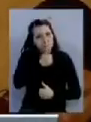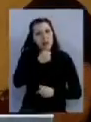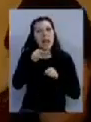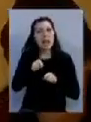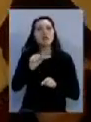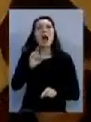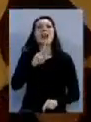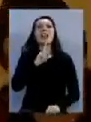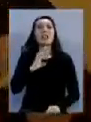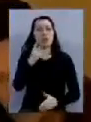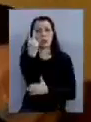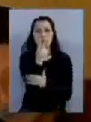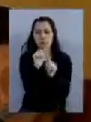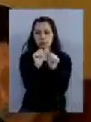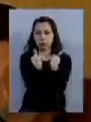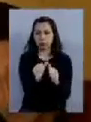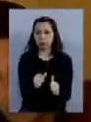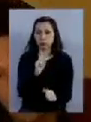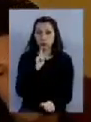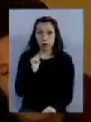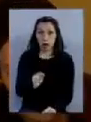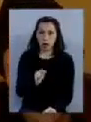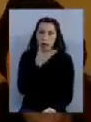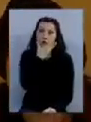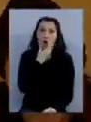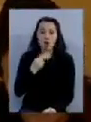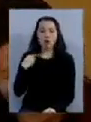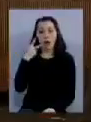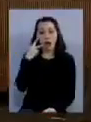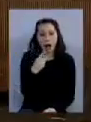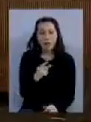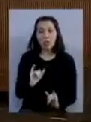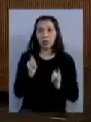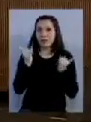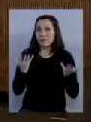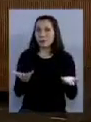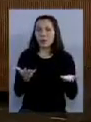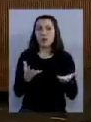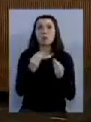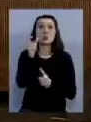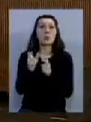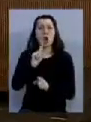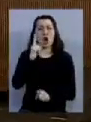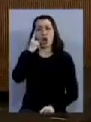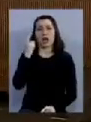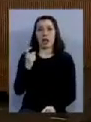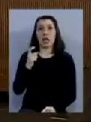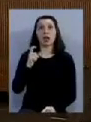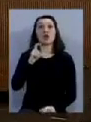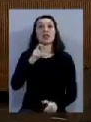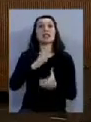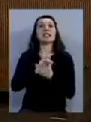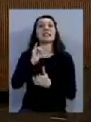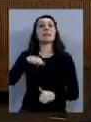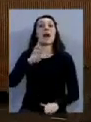arte. Es un arte. Si lo tenemos acá, lindo poder venir y disfrutarlo. Hay mucha gente que no cree que Chimbarongo está dentro